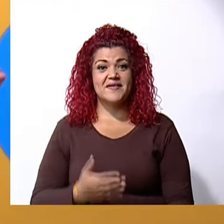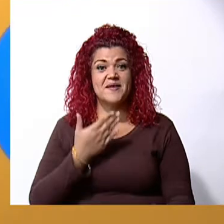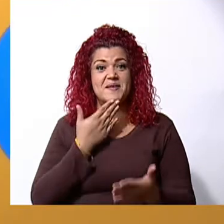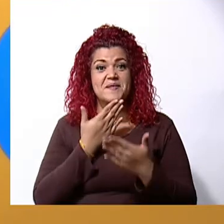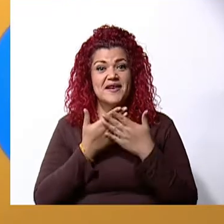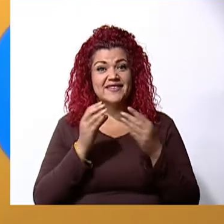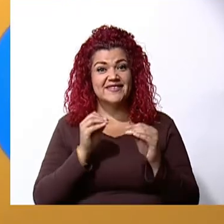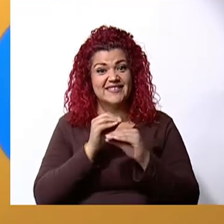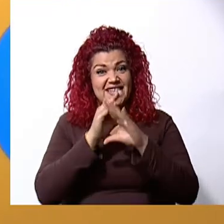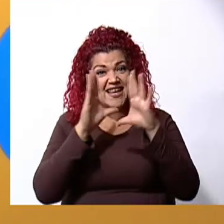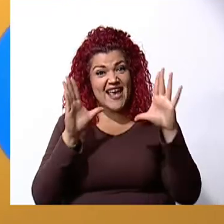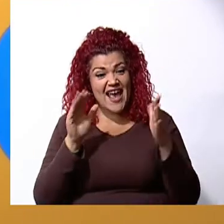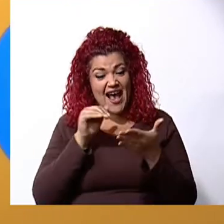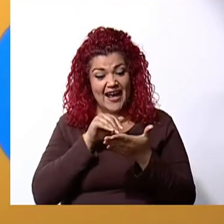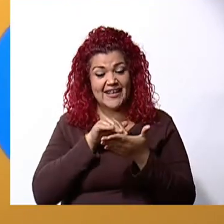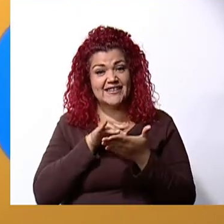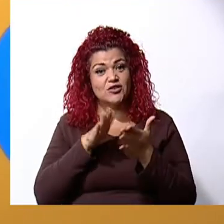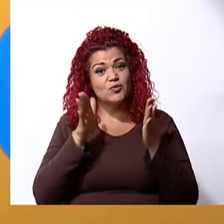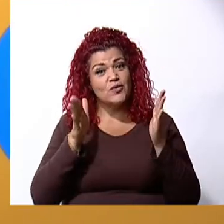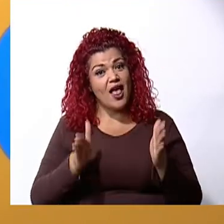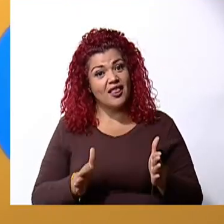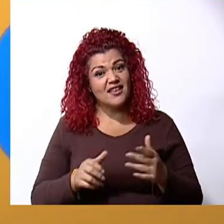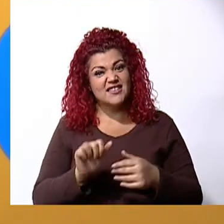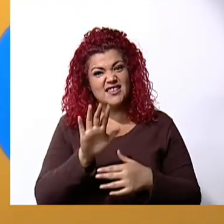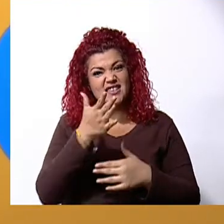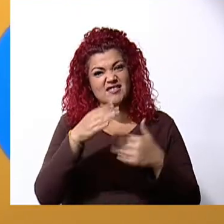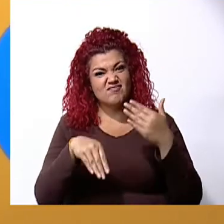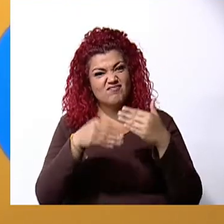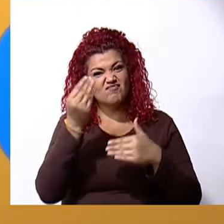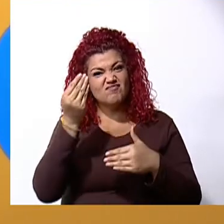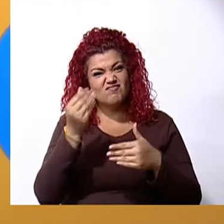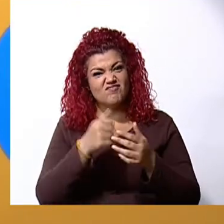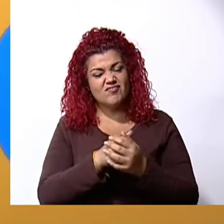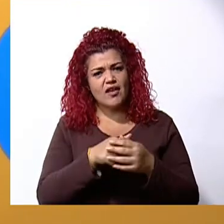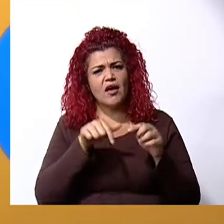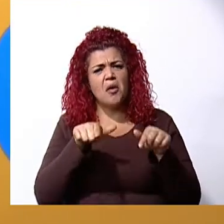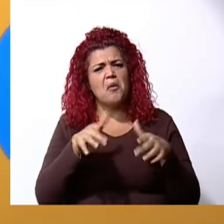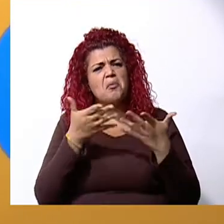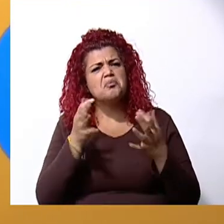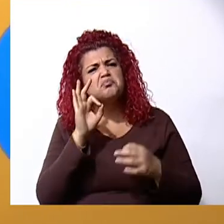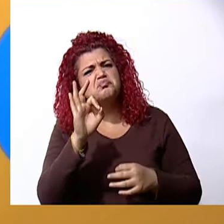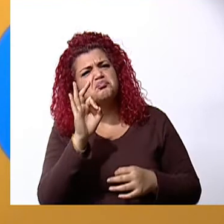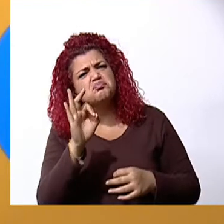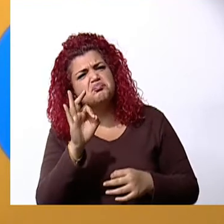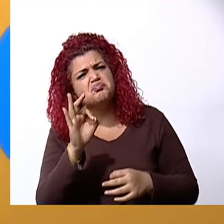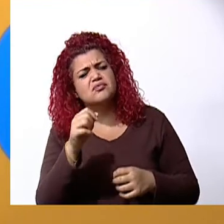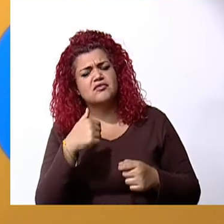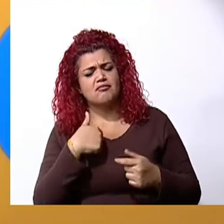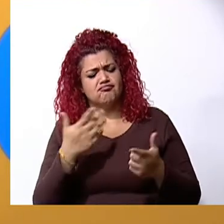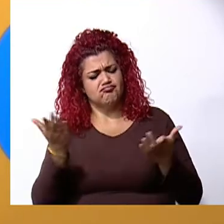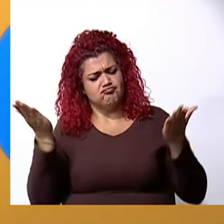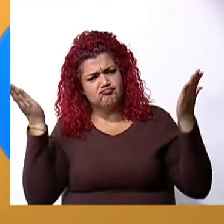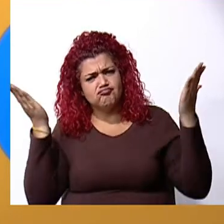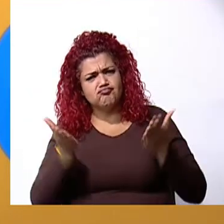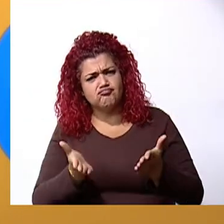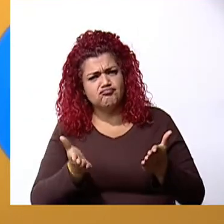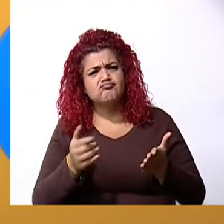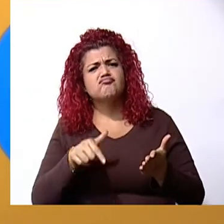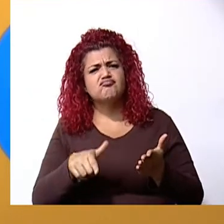Buenos días, estudiantes de quinto año, ¿cómo están? Les doy la más cordial bienvenida a la asignatura